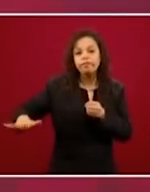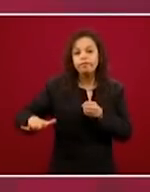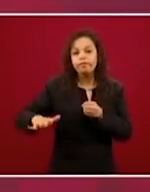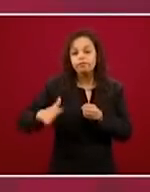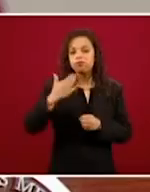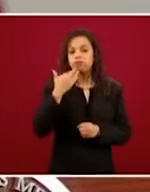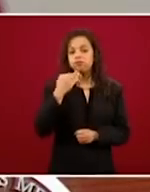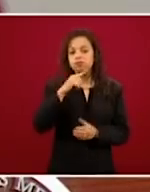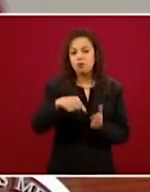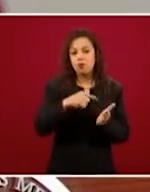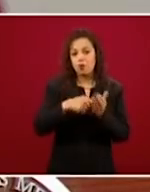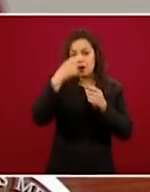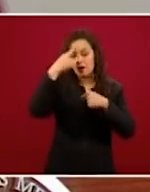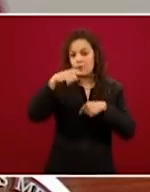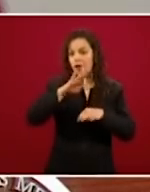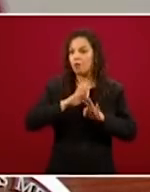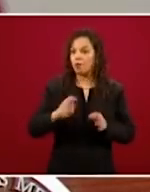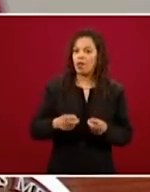espacios